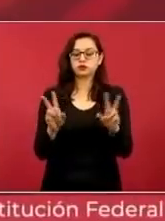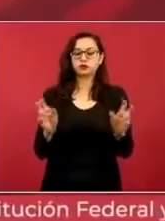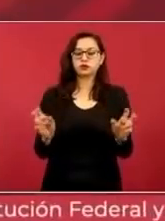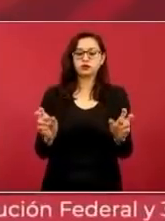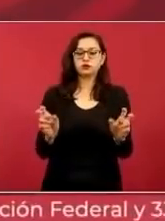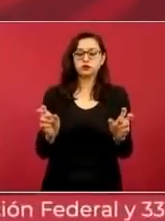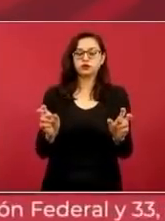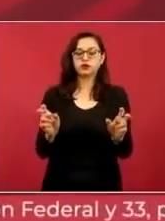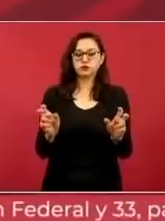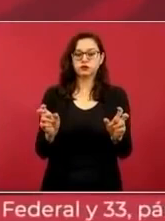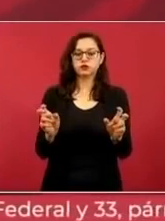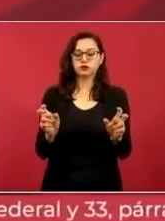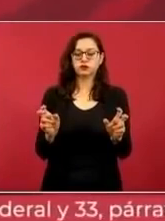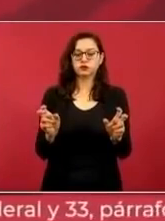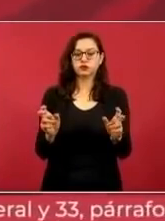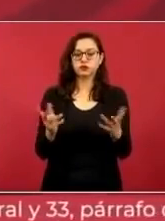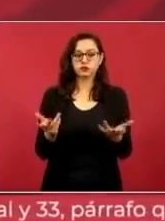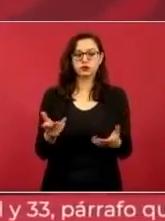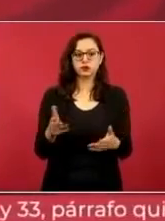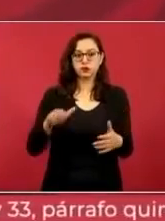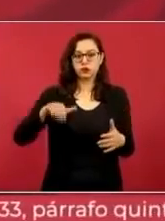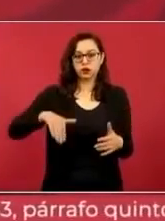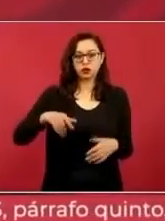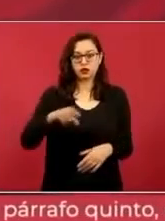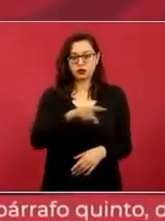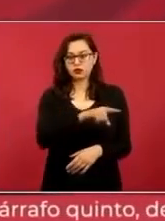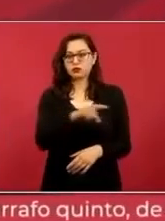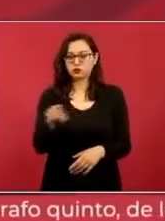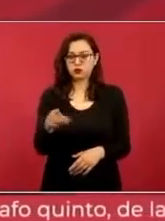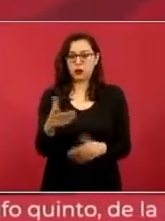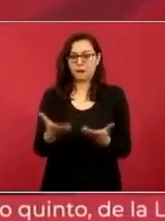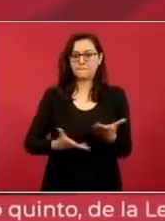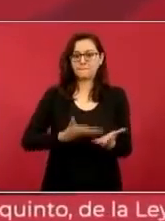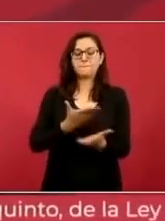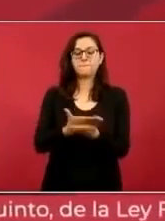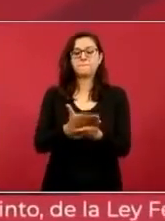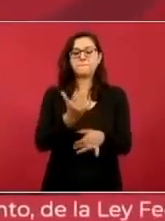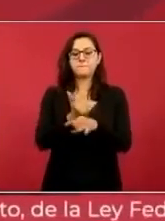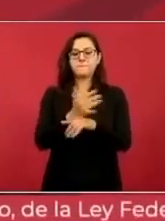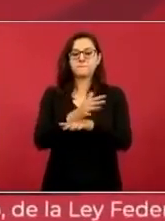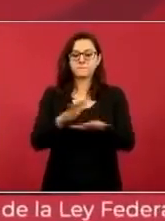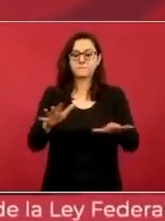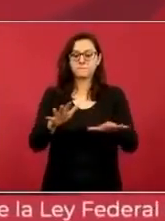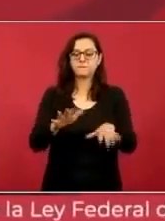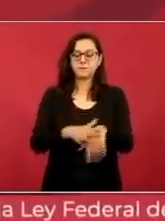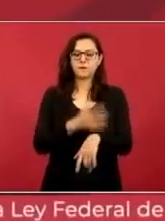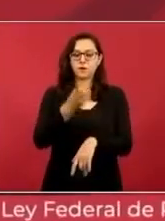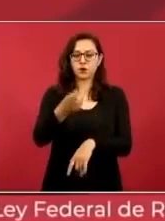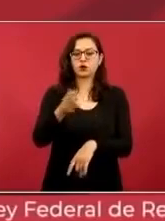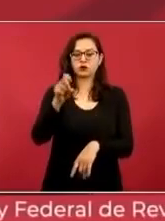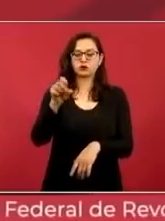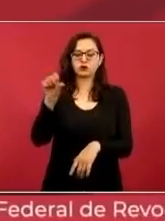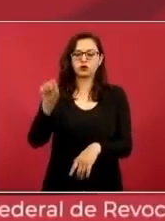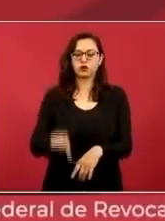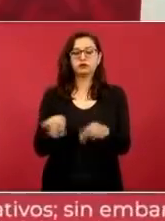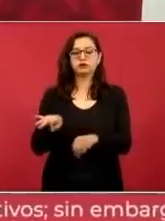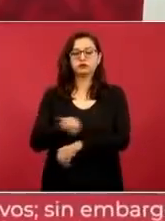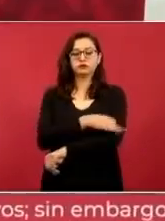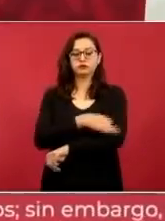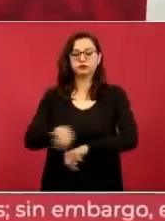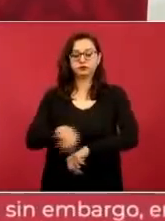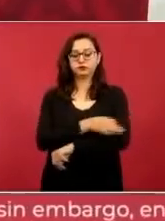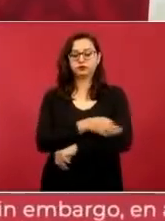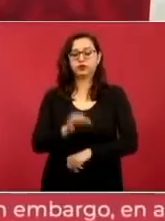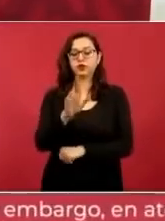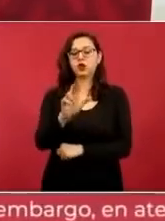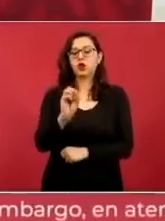Nacional Electoral, el INE, no quiere que se sepa de la revocación de mandato para que nadie participe. Subrayó que el